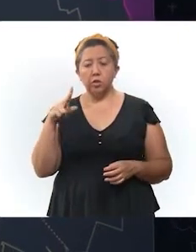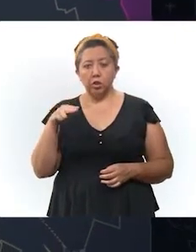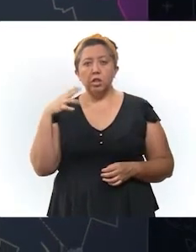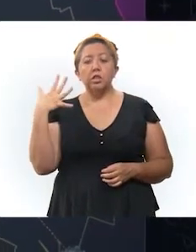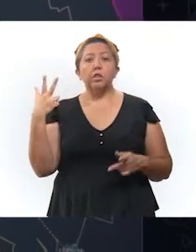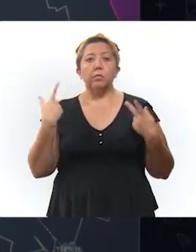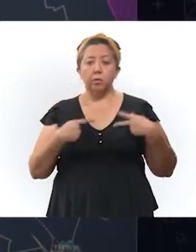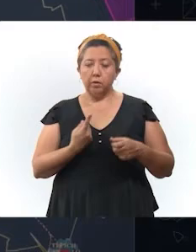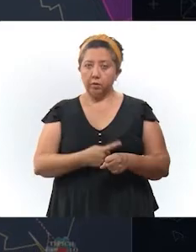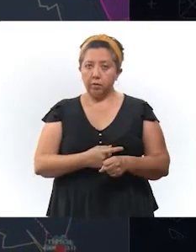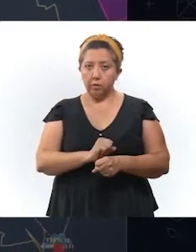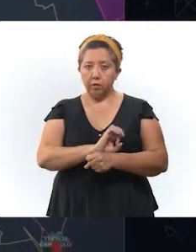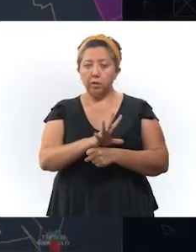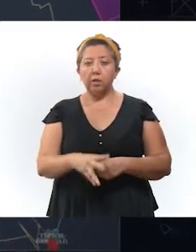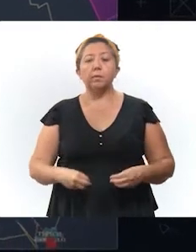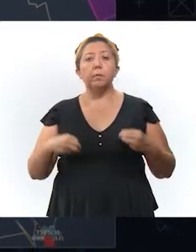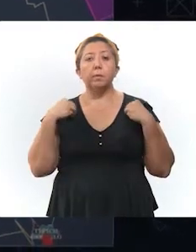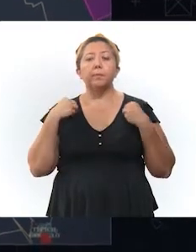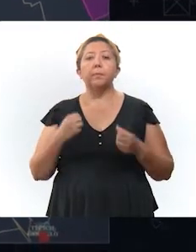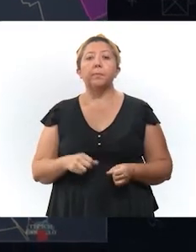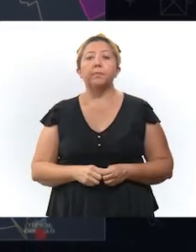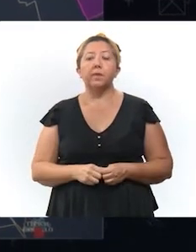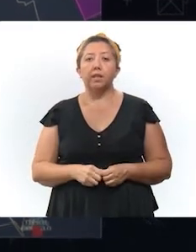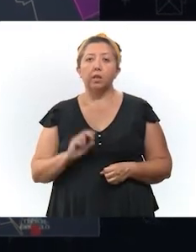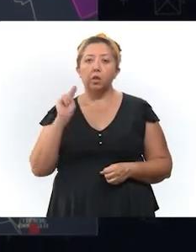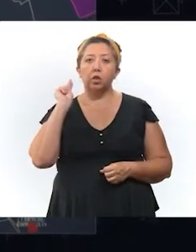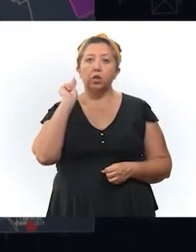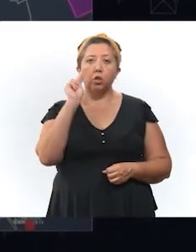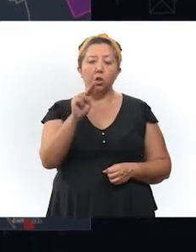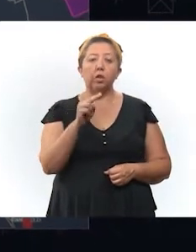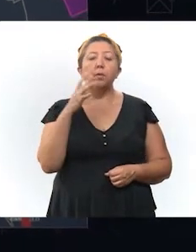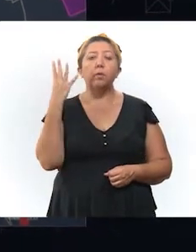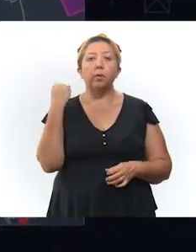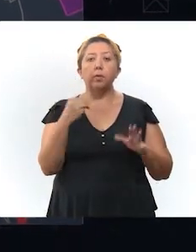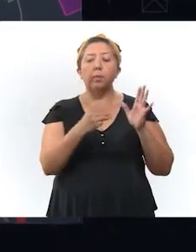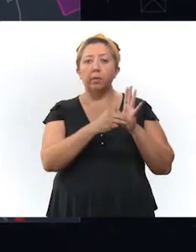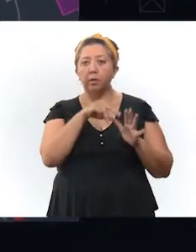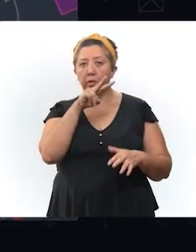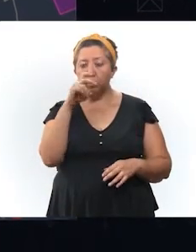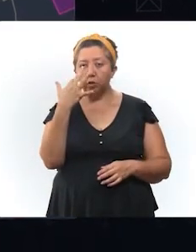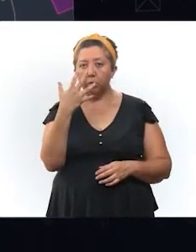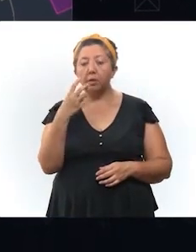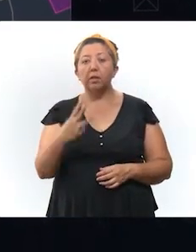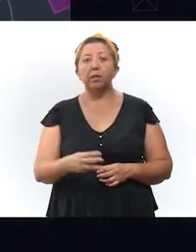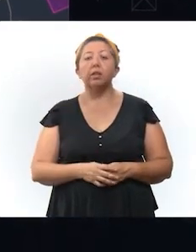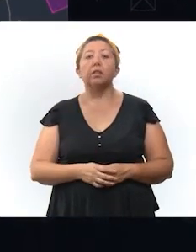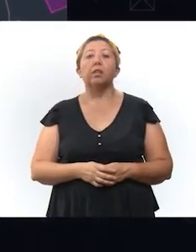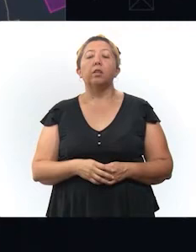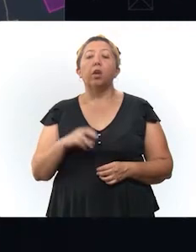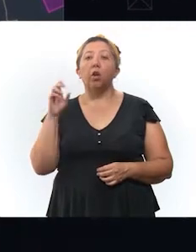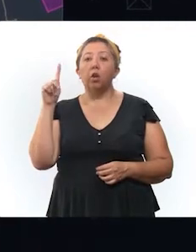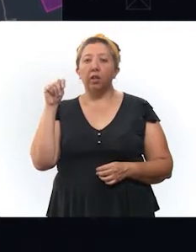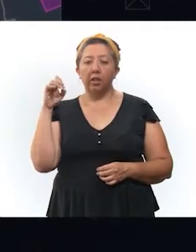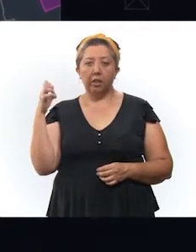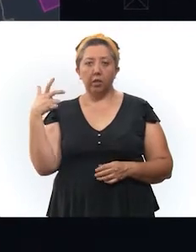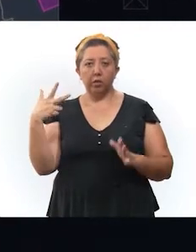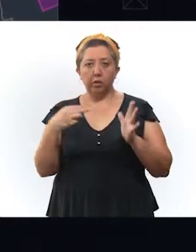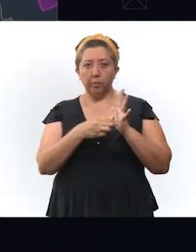33.685 personas contagiadas de coronavirus que viven en la zona norte 9.253, en la zona